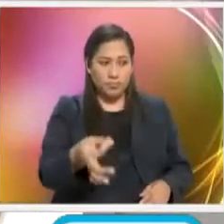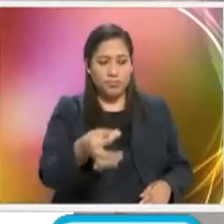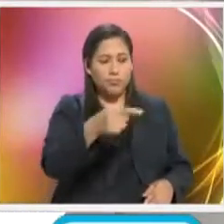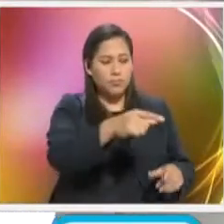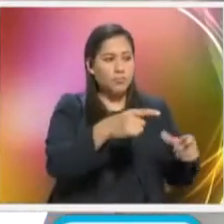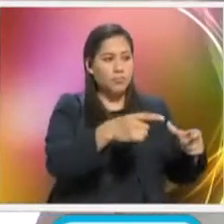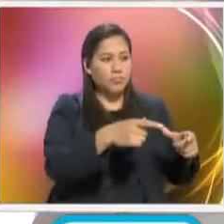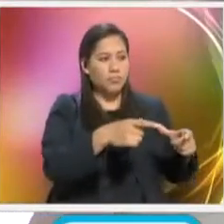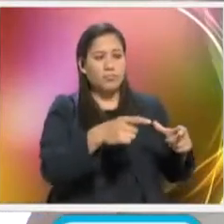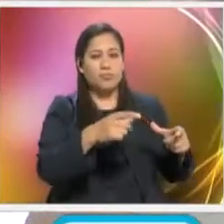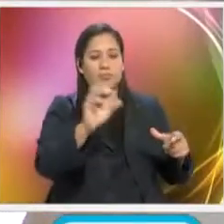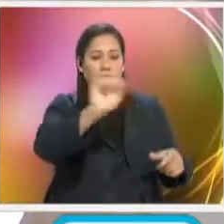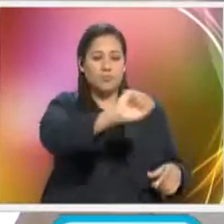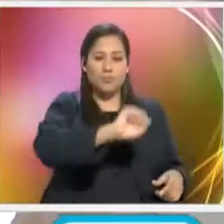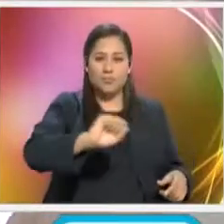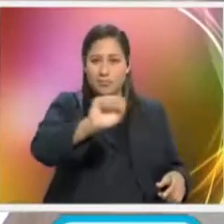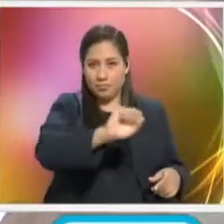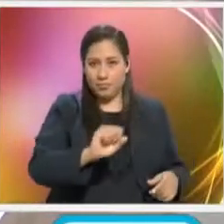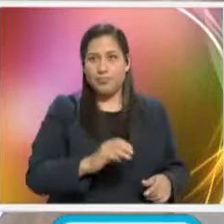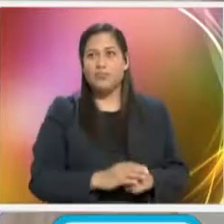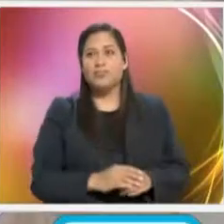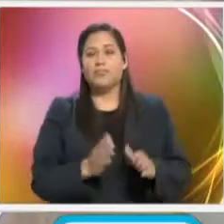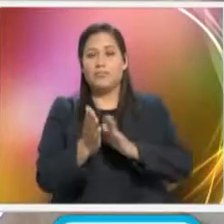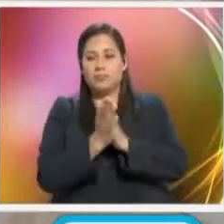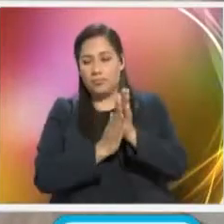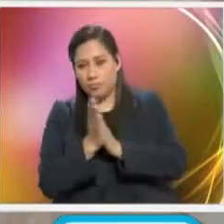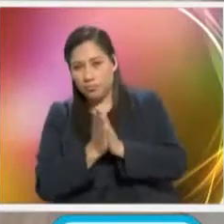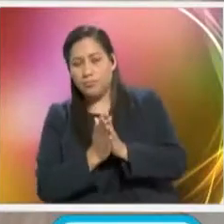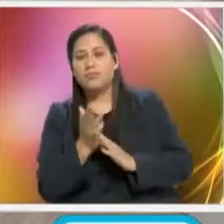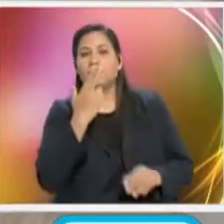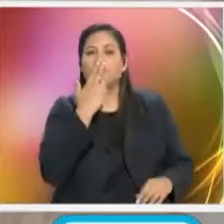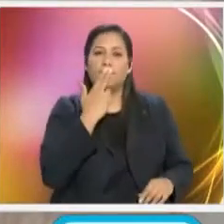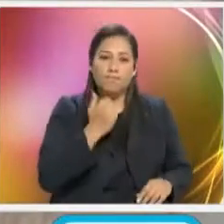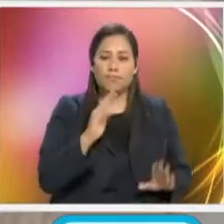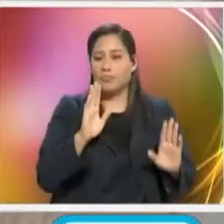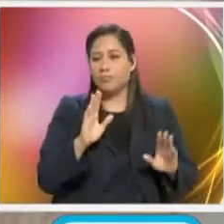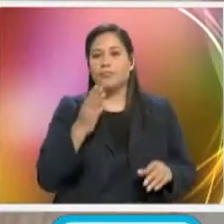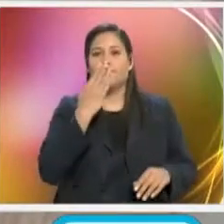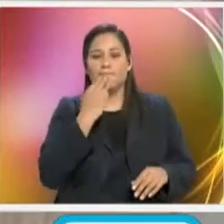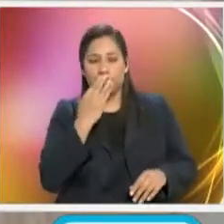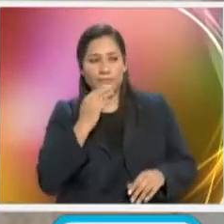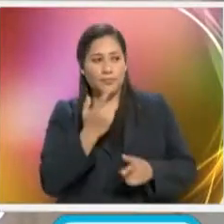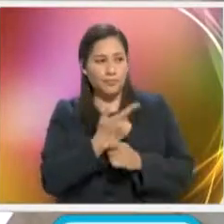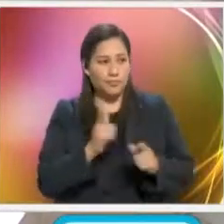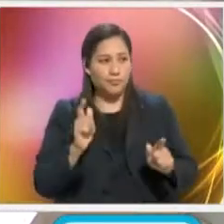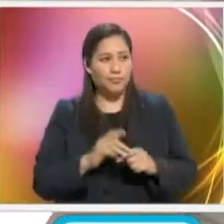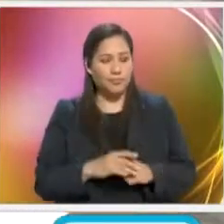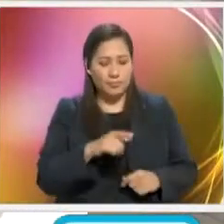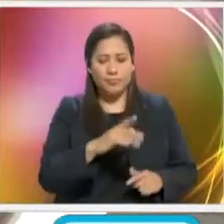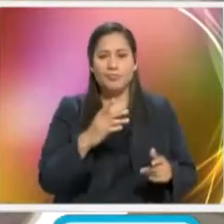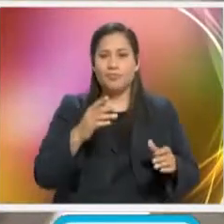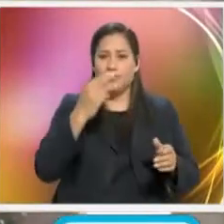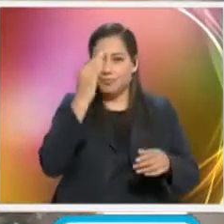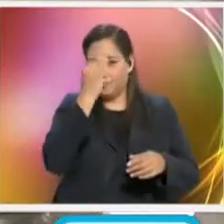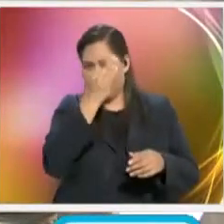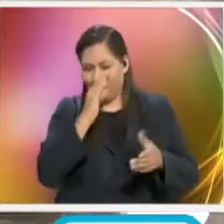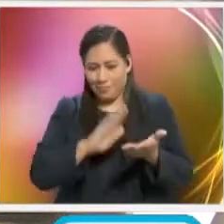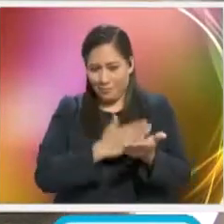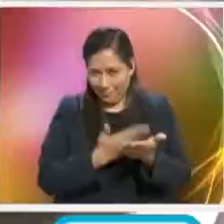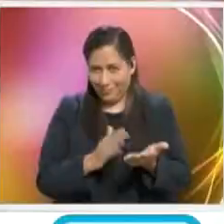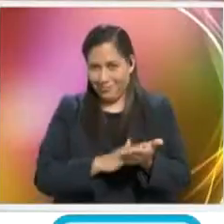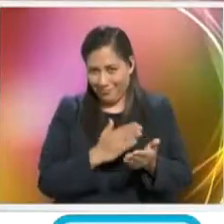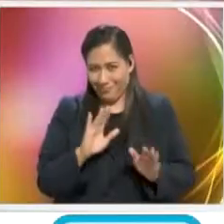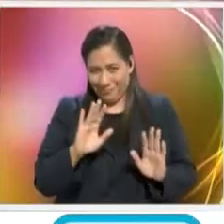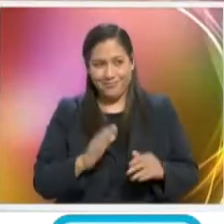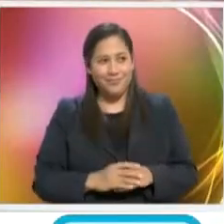quieras. ¿Te late? buenísimo. Nosotros tenemos ahí de esas de chocolate, de azucaradas y eso es con miel. Yo aquí traigo varias mermeladas.